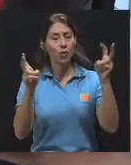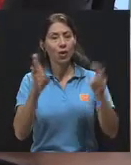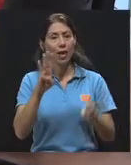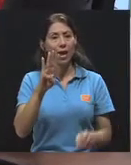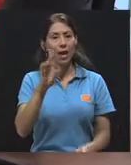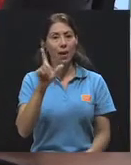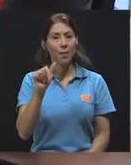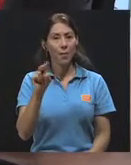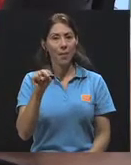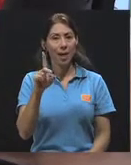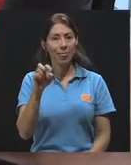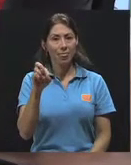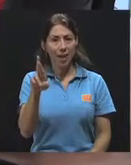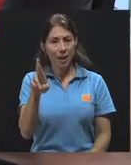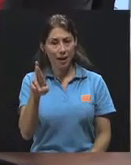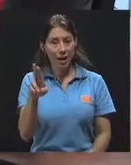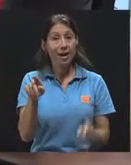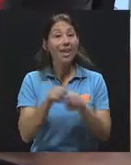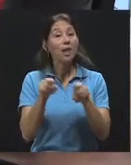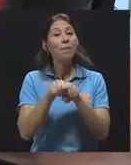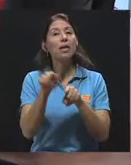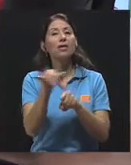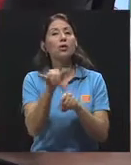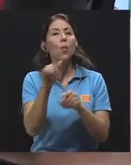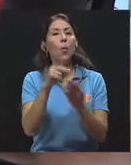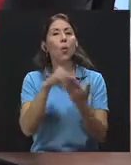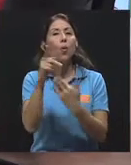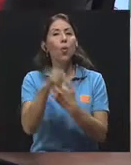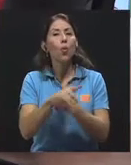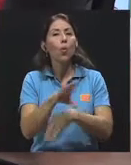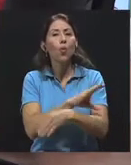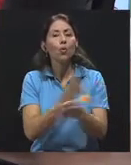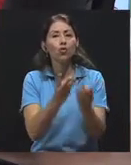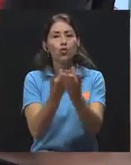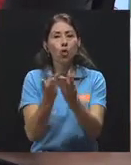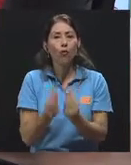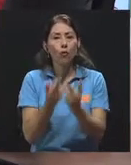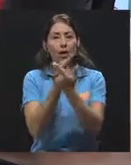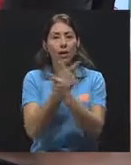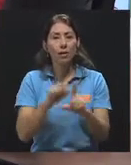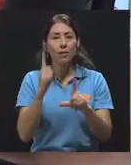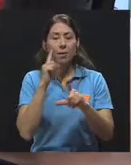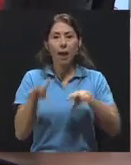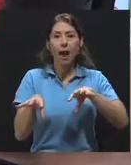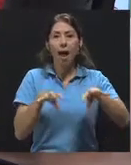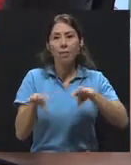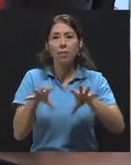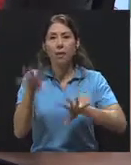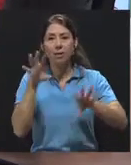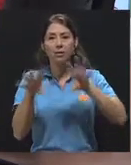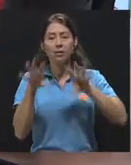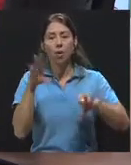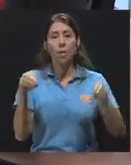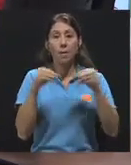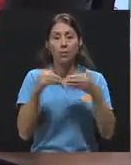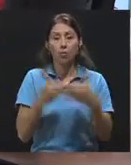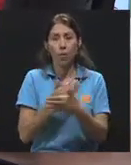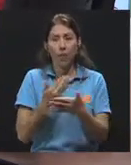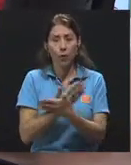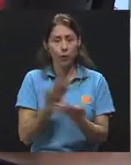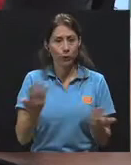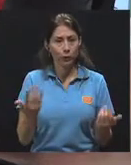de rigging para Blender, que Blender también es como un software libre. Como, para animación, como bastante como